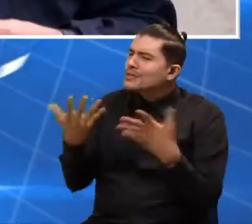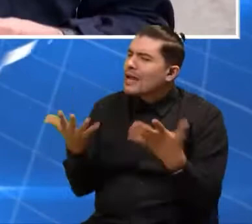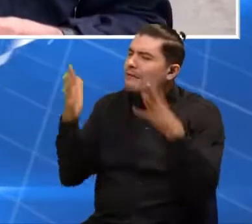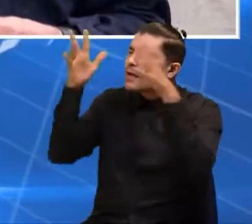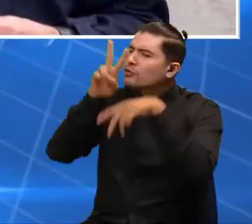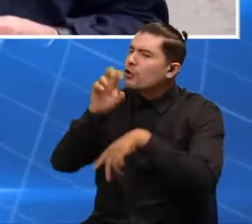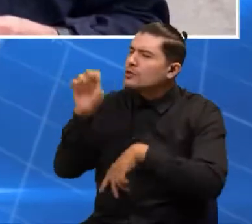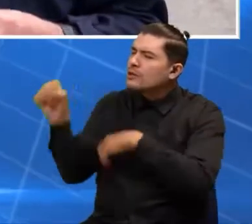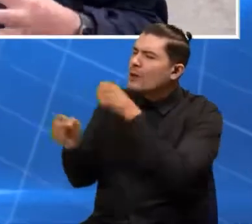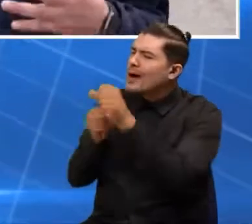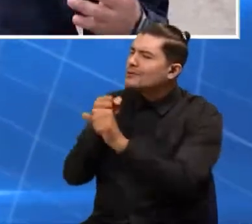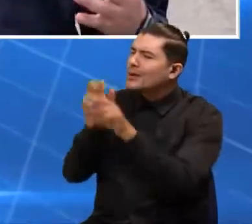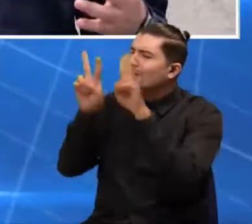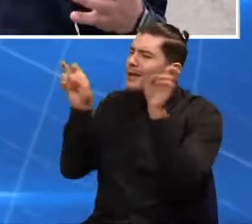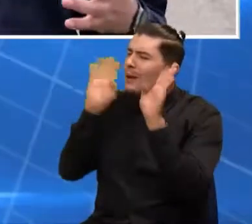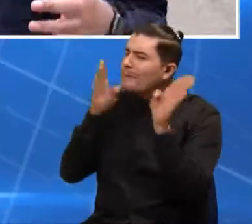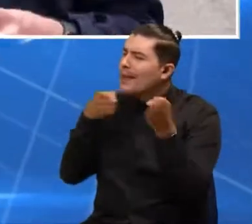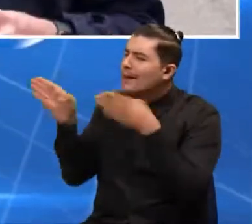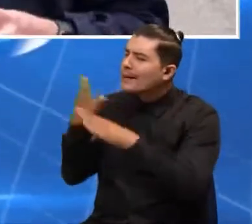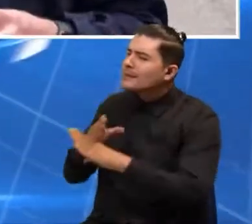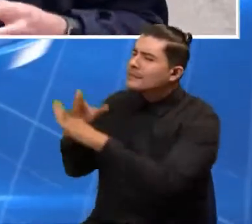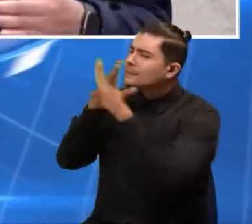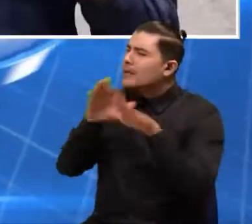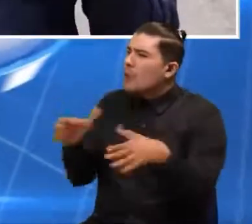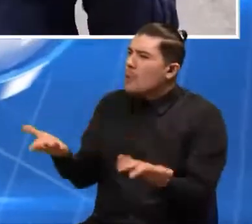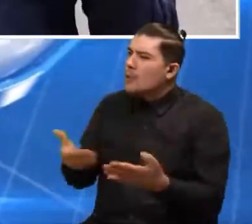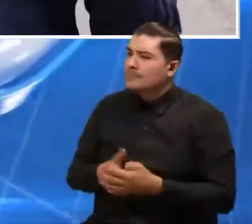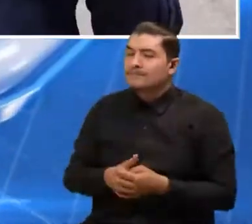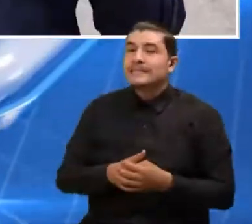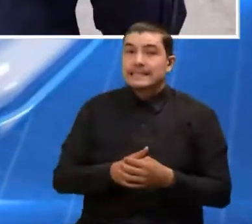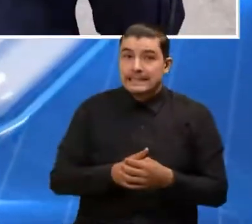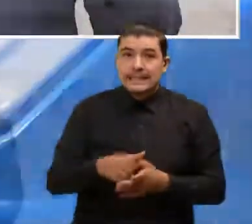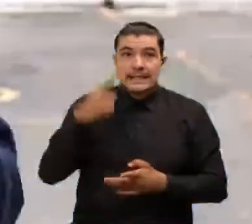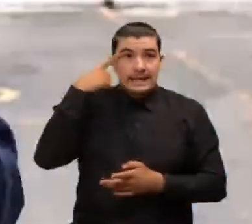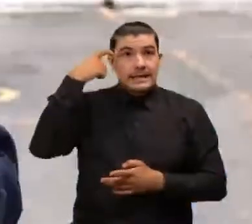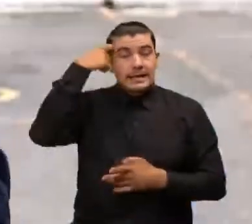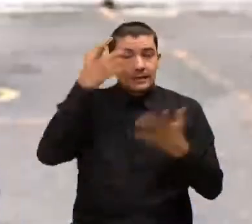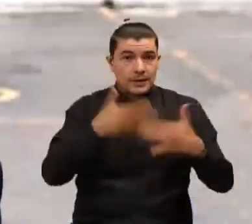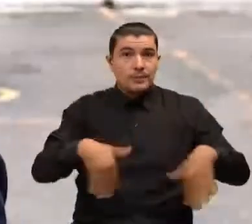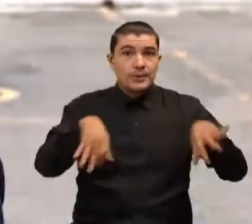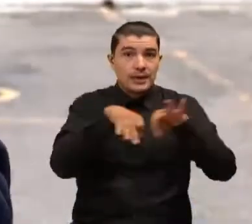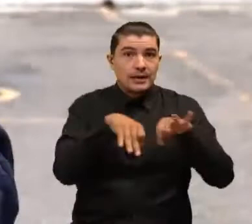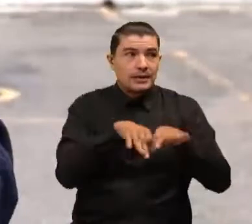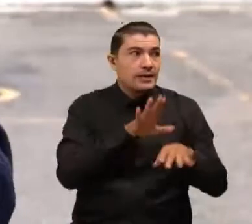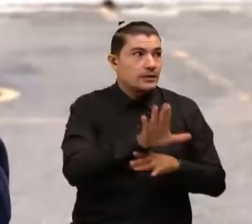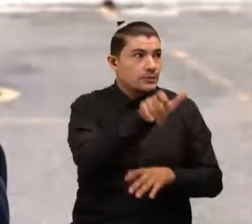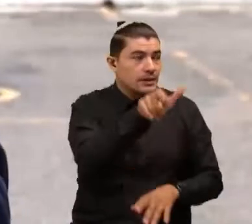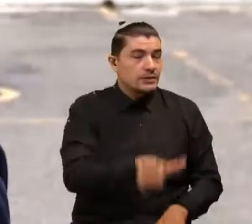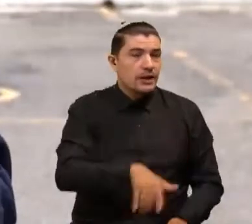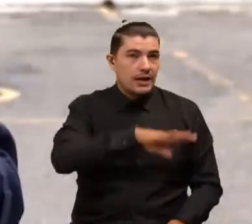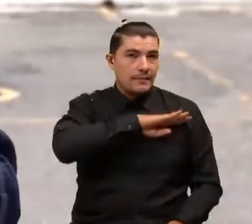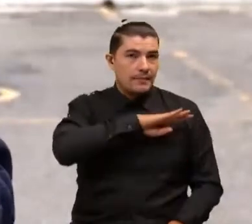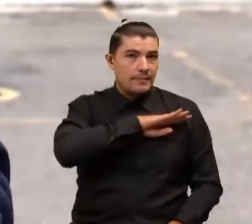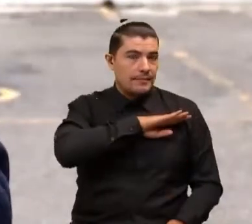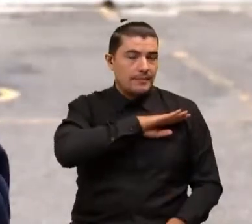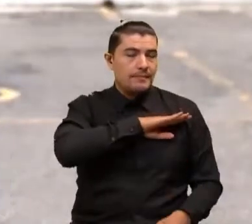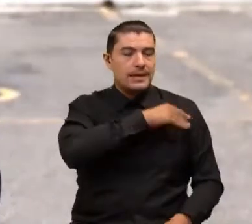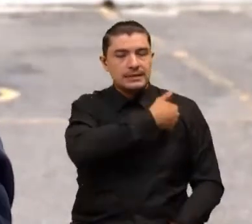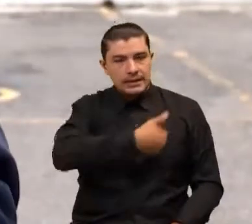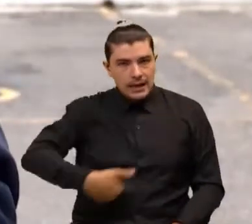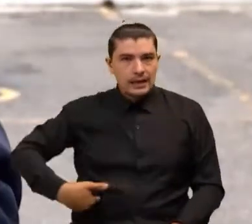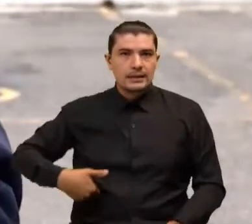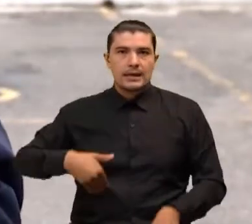Evidentemente, este es un reto importante. Hay unos lineamientos desde el señor presidente de la República, el señor ministro, el alto